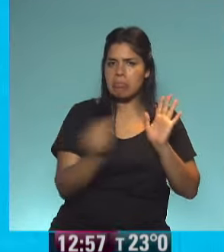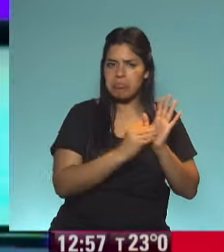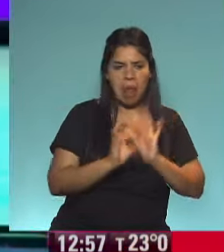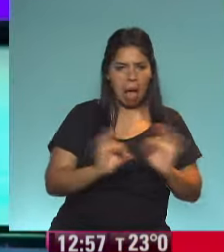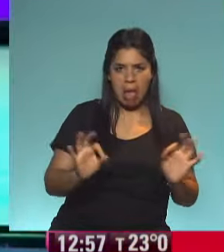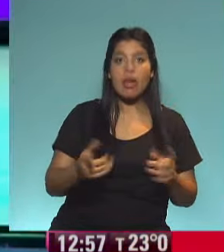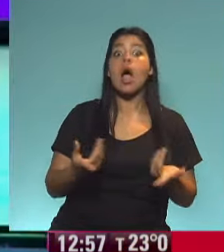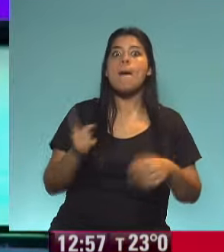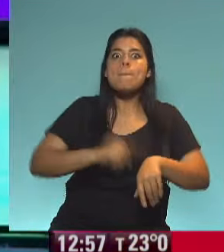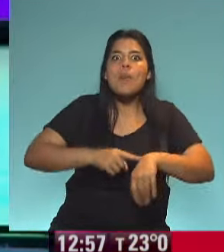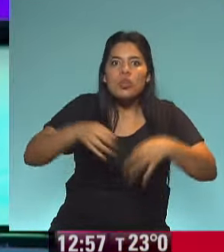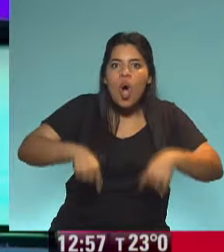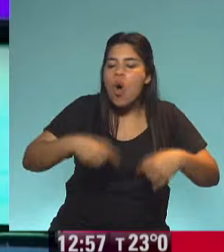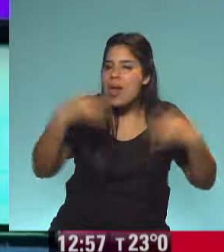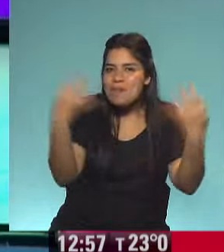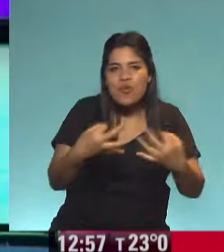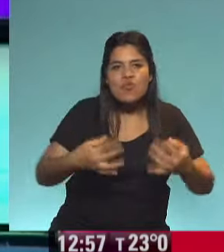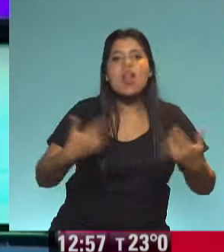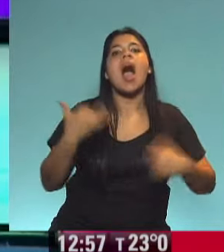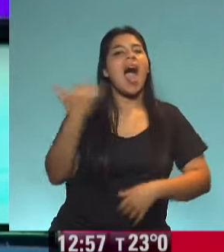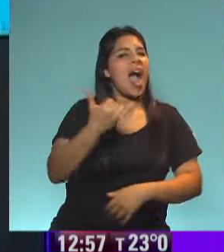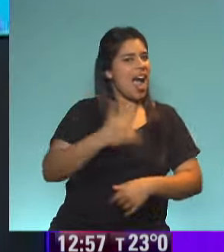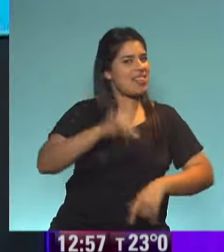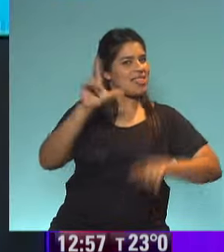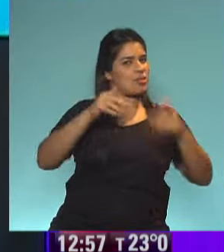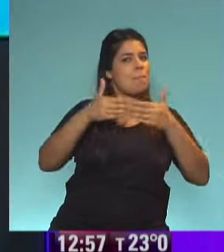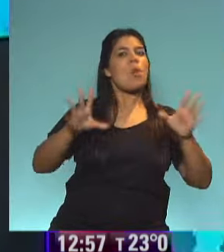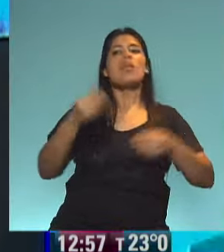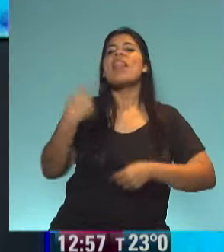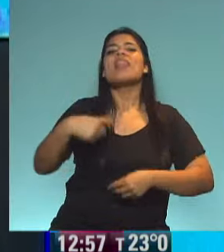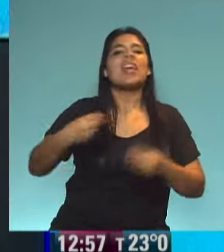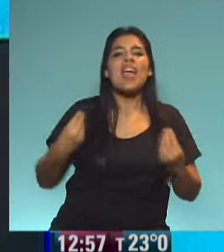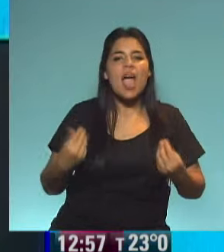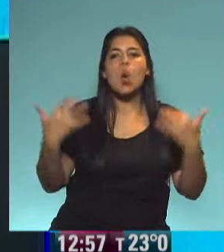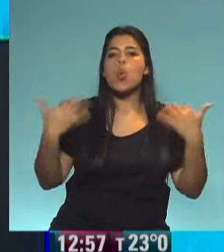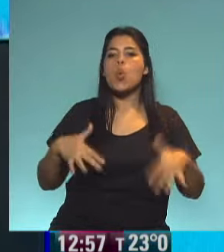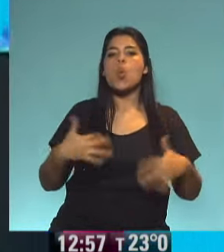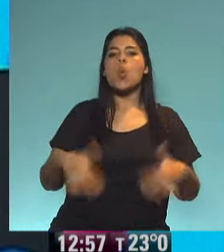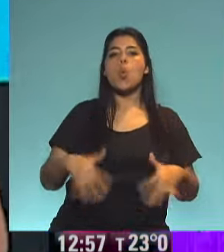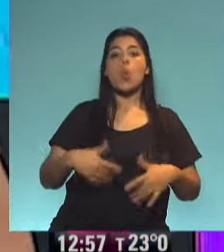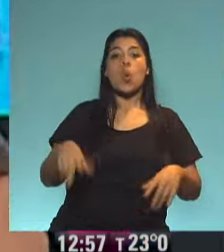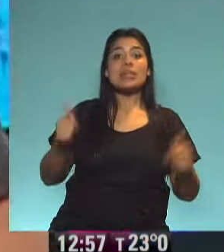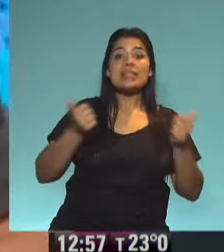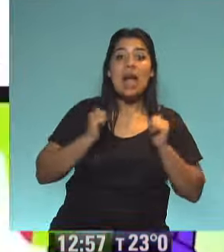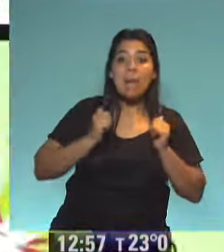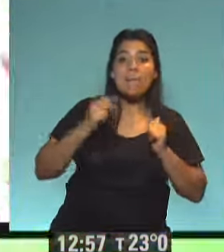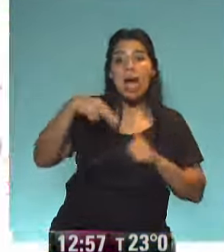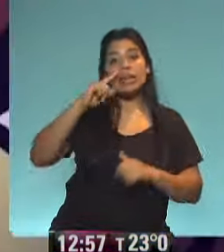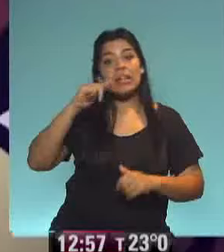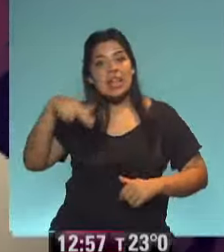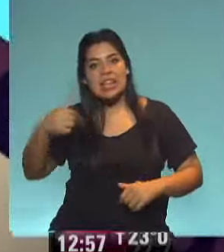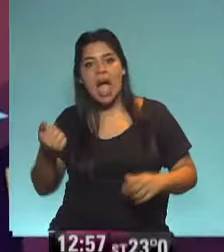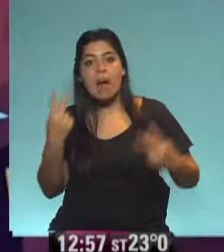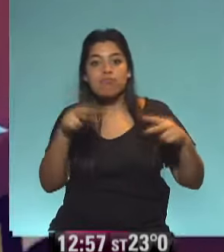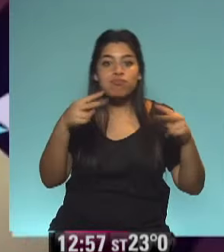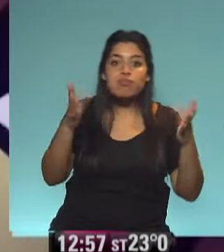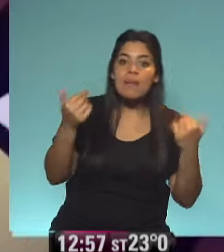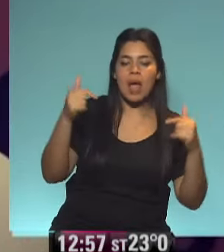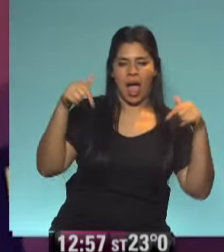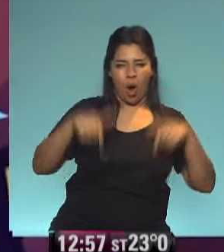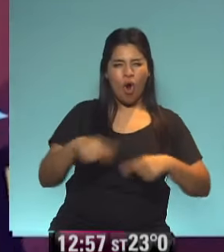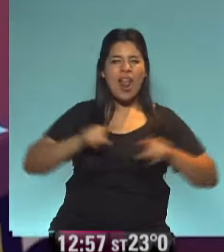¿eh? Pero ahora tenemos el estreno en la televisión pública de la asombrosa excursión de Samba y Nina. Ahora